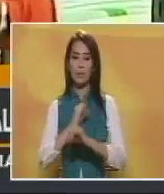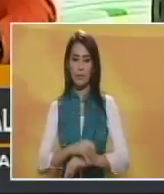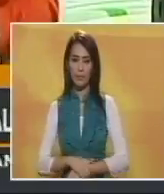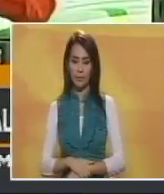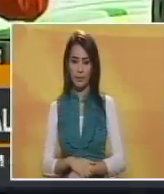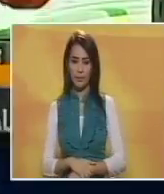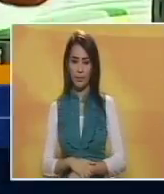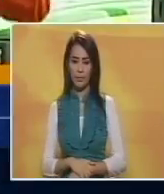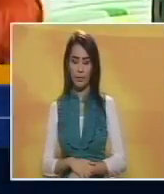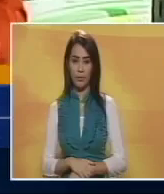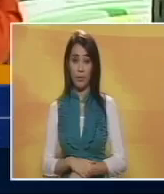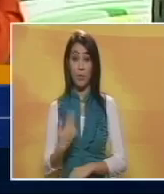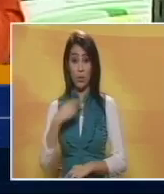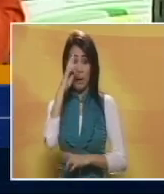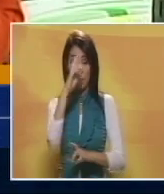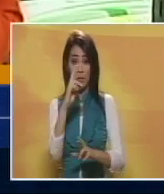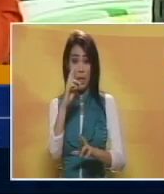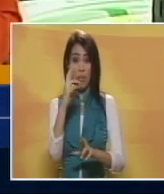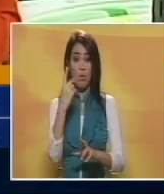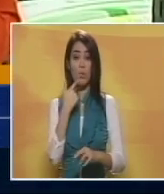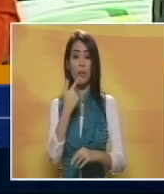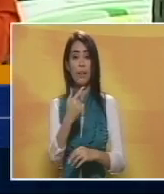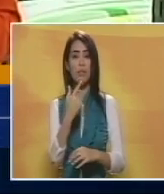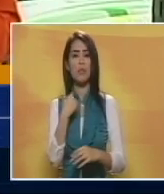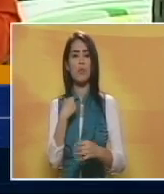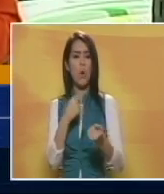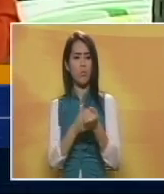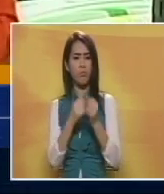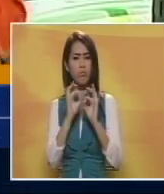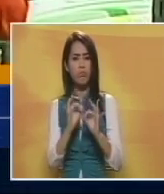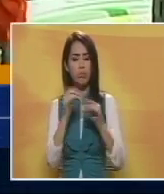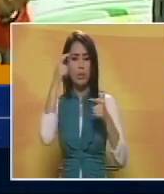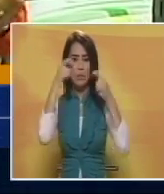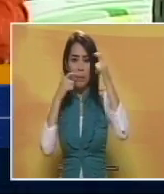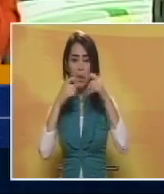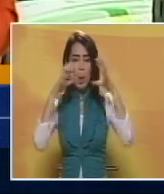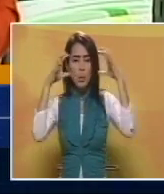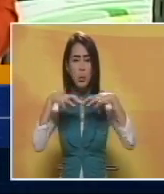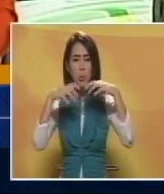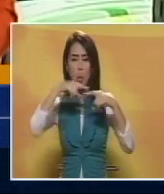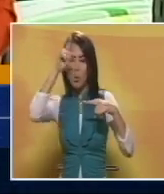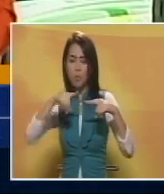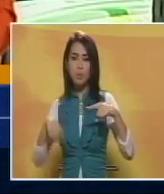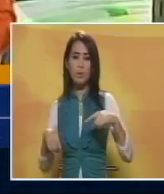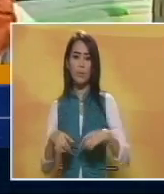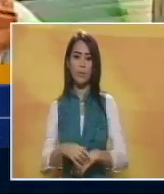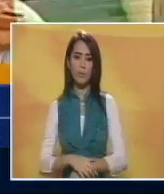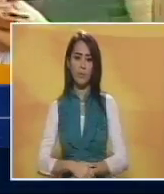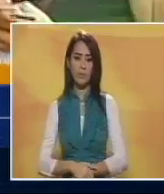sido leal al legado de Chávez. Ha llovido, ha tronado,